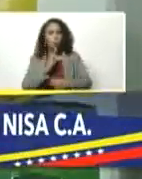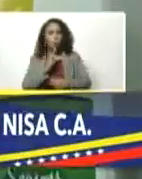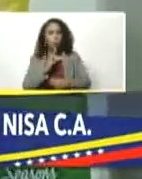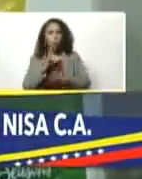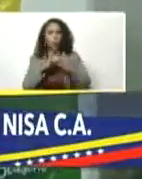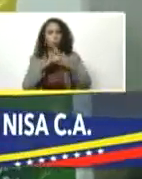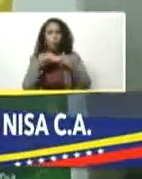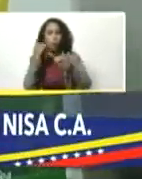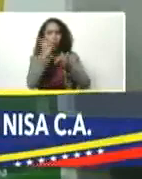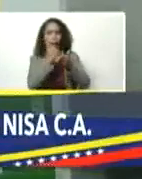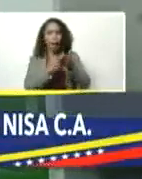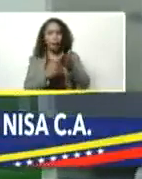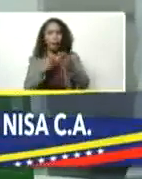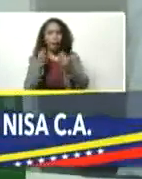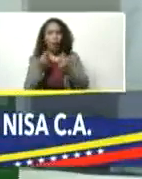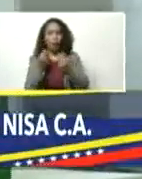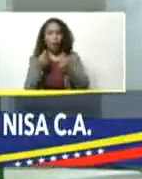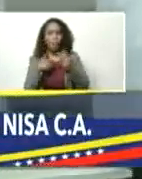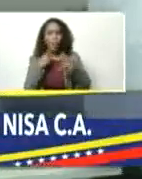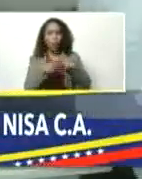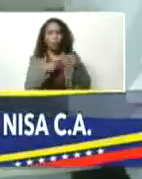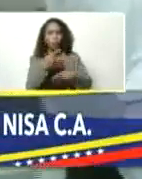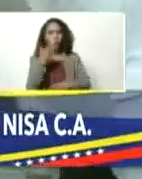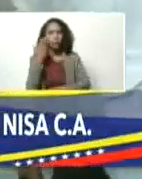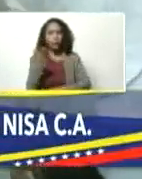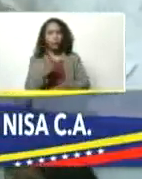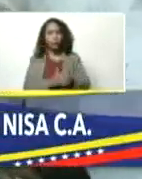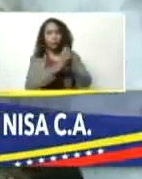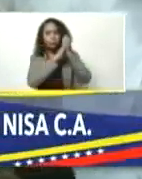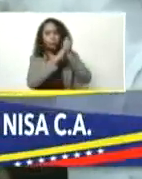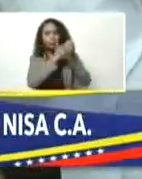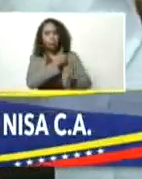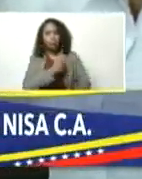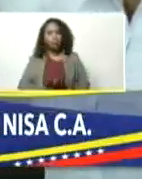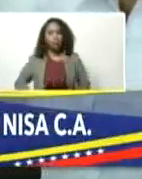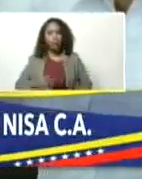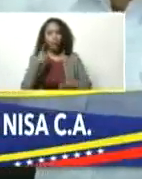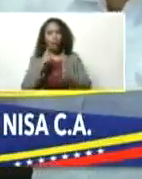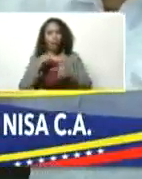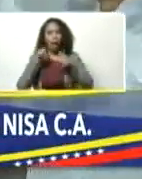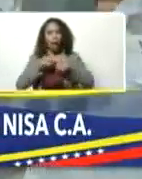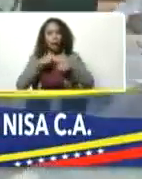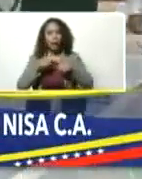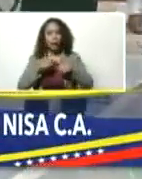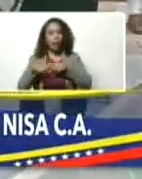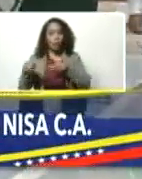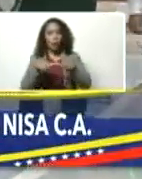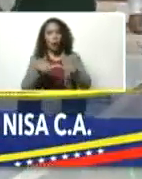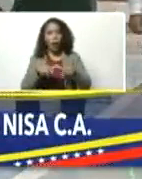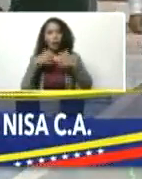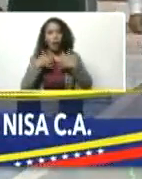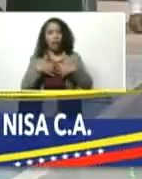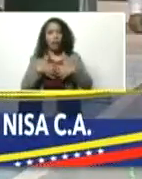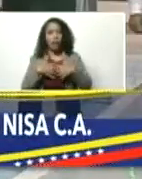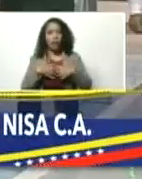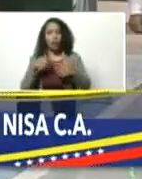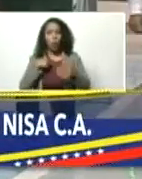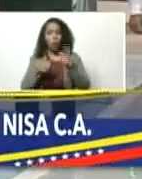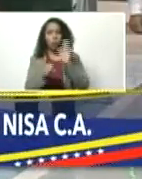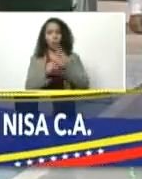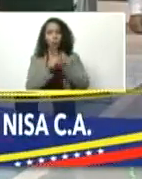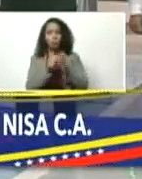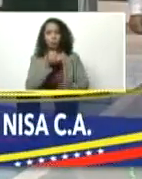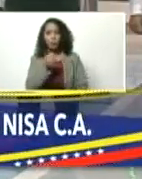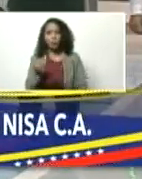toda la agenda económica productiva que usted lideriza, presidente. Así que desde aquí, desde la zona franca industrial, le voy a dar la